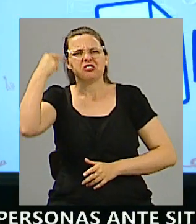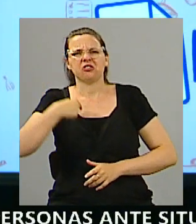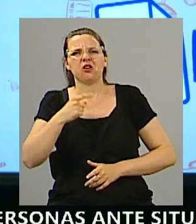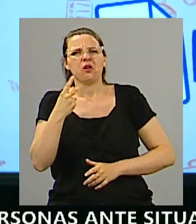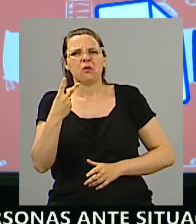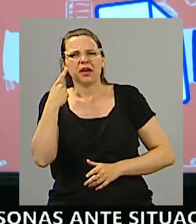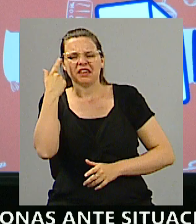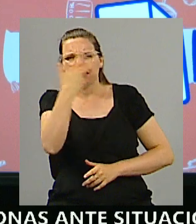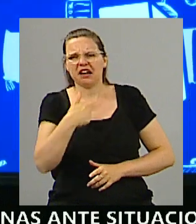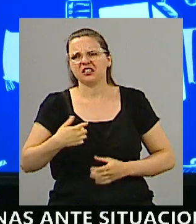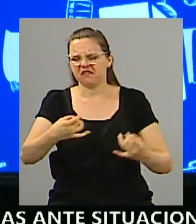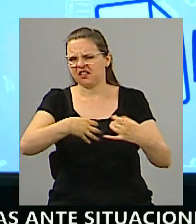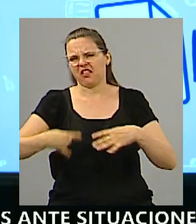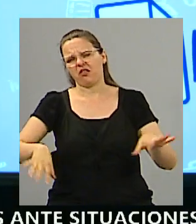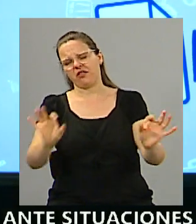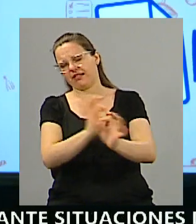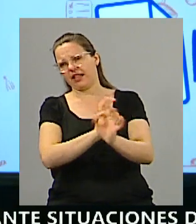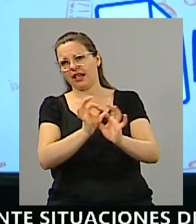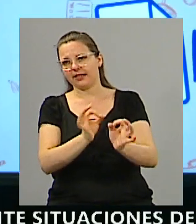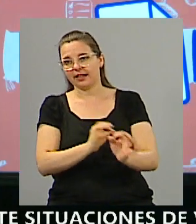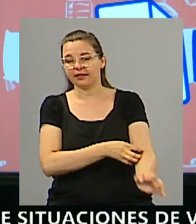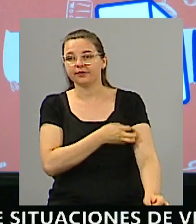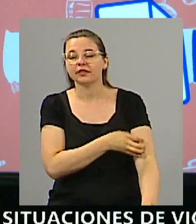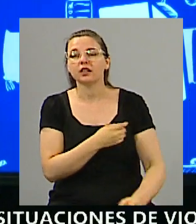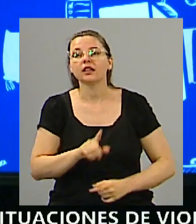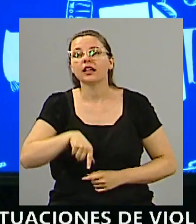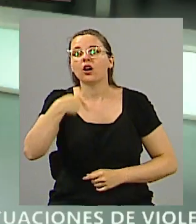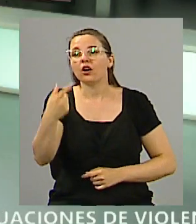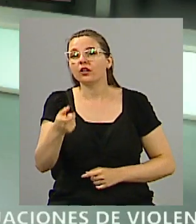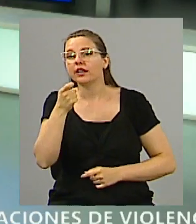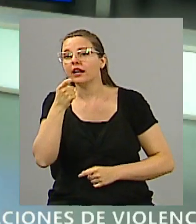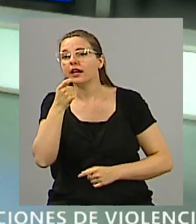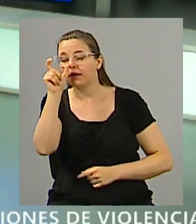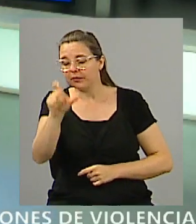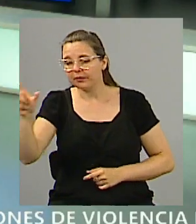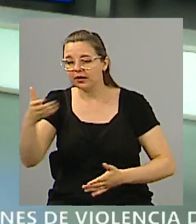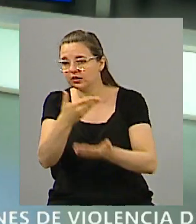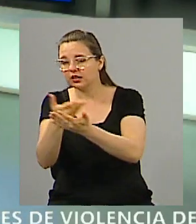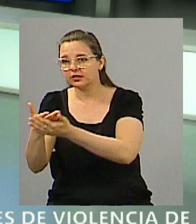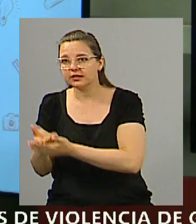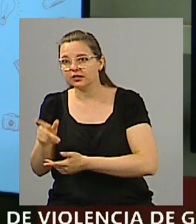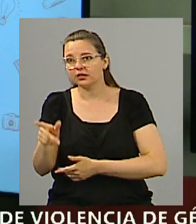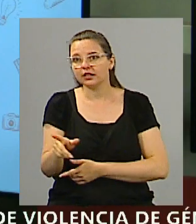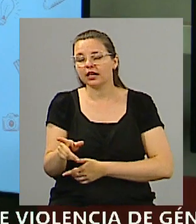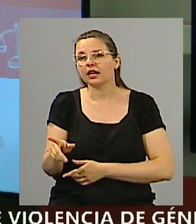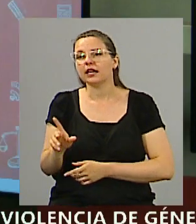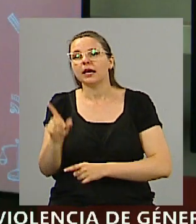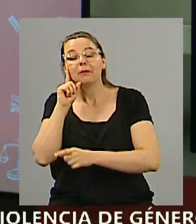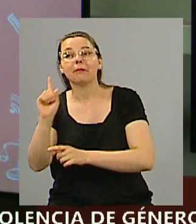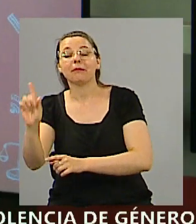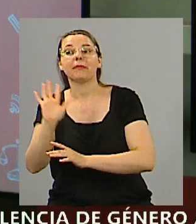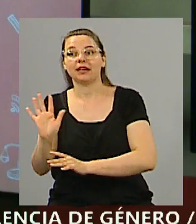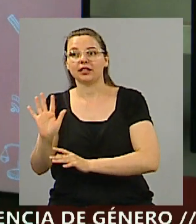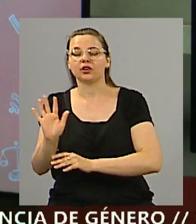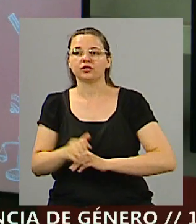ahí corremos riesgo y estamos poniendo riesgo a las otras personas con las que nos relacionamos. También tiene que ver un poco con la carga que ha sido muy fuerte